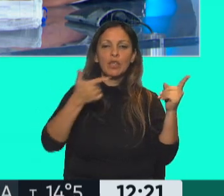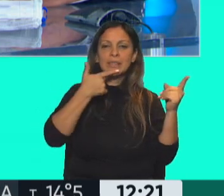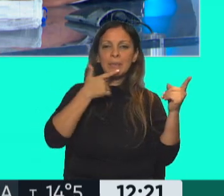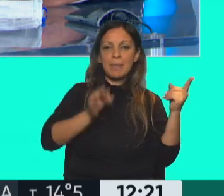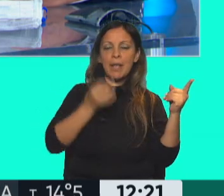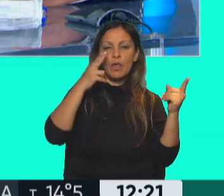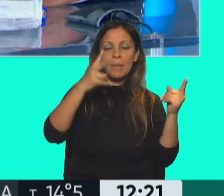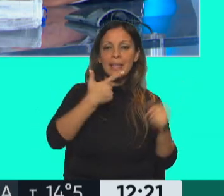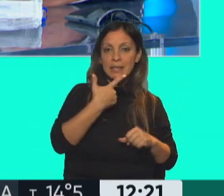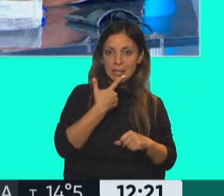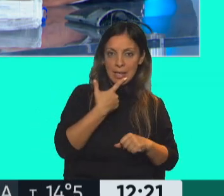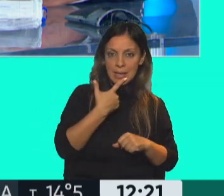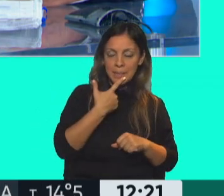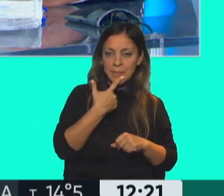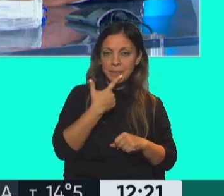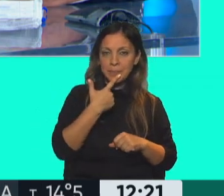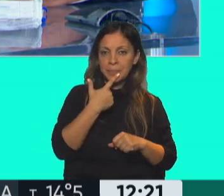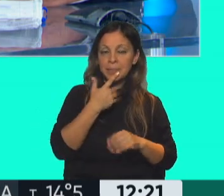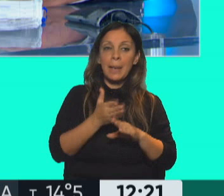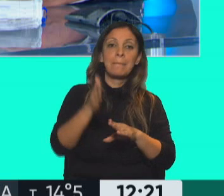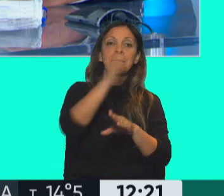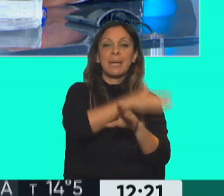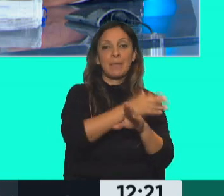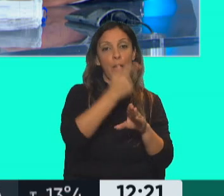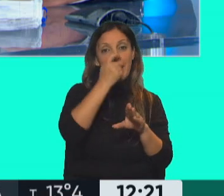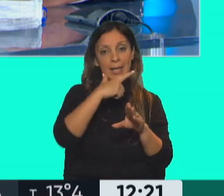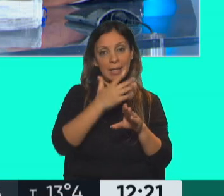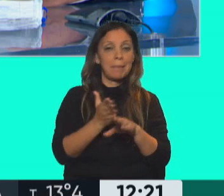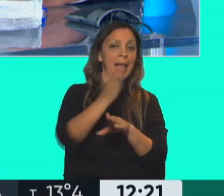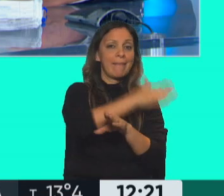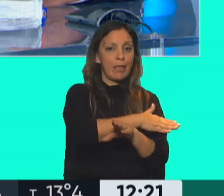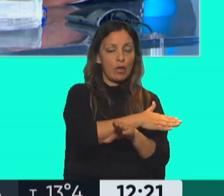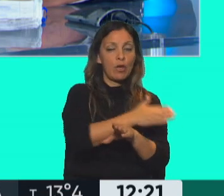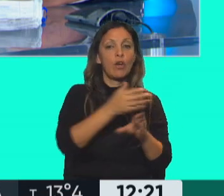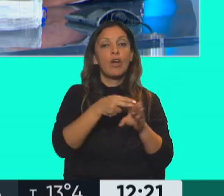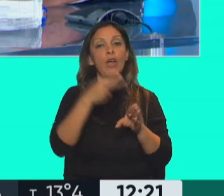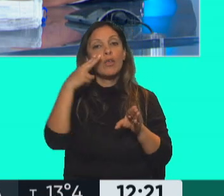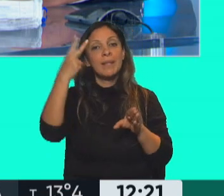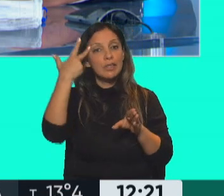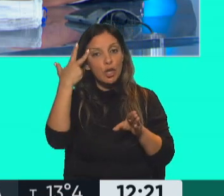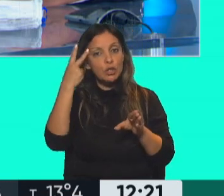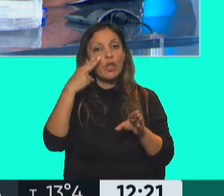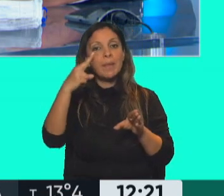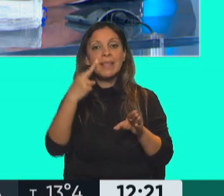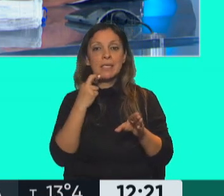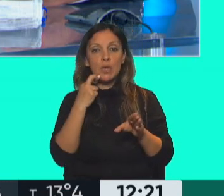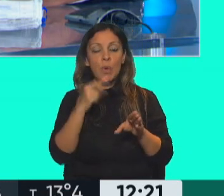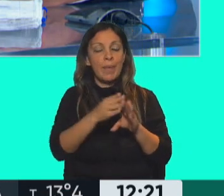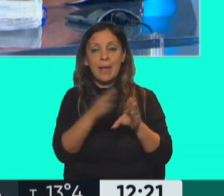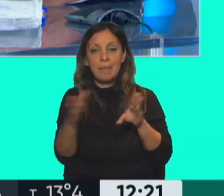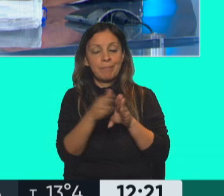es decir, justamente previo a la recesión macrista, que el 2018 y 2019 fueron años muy malos para la